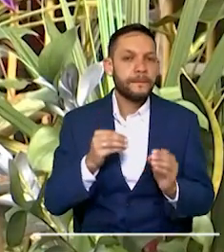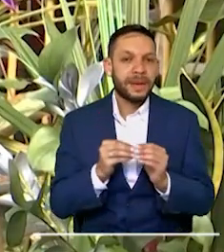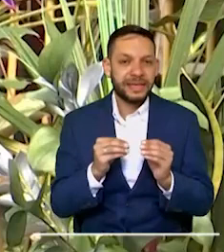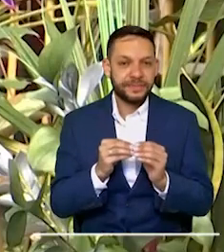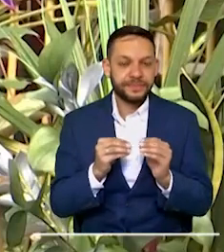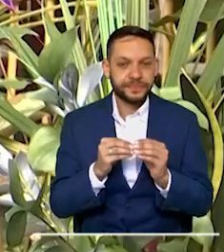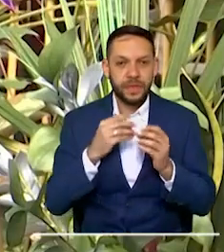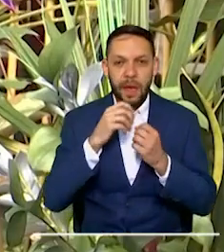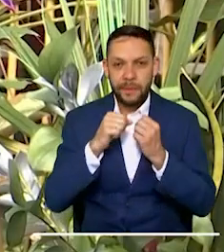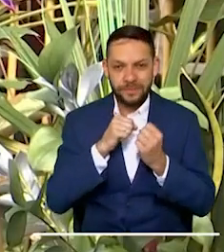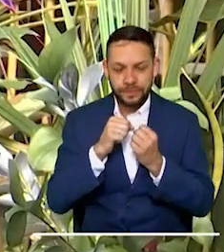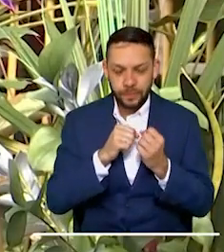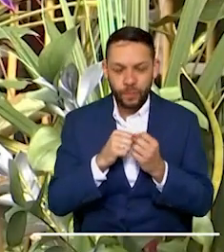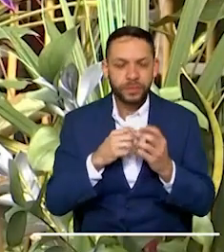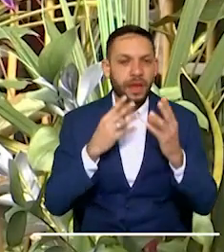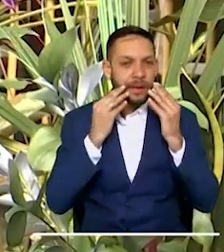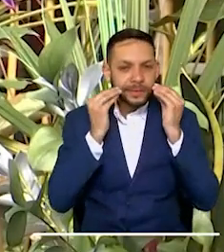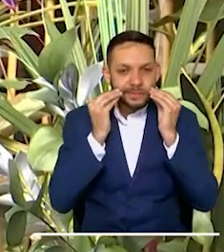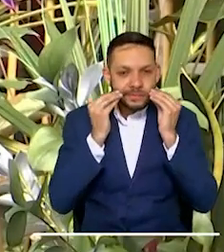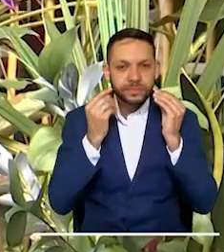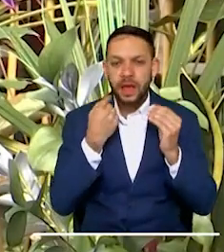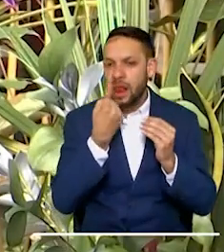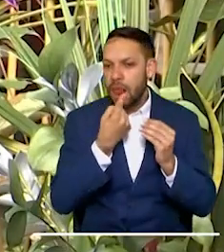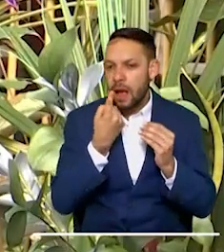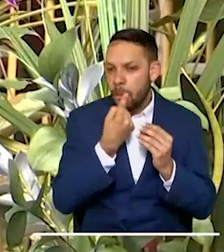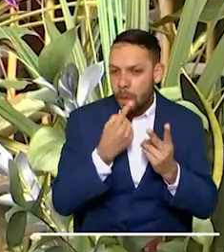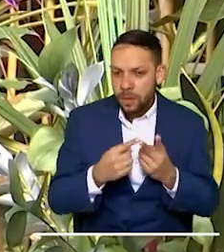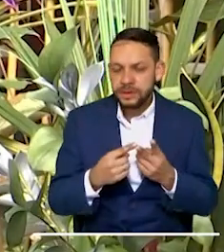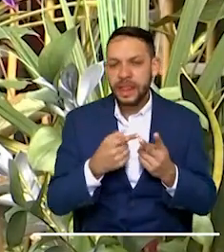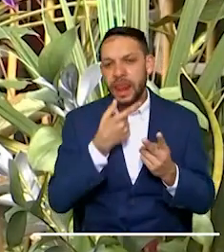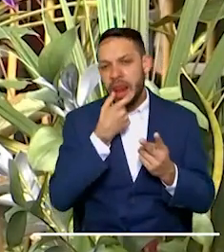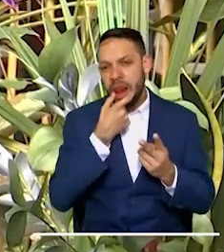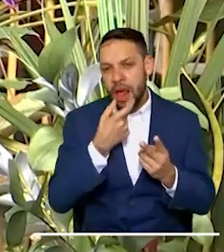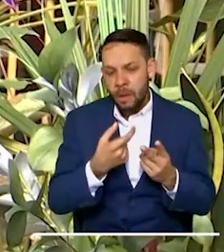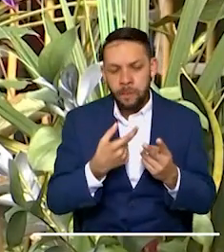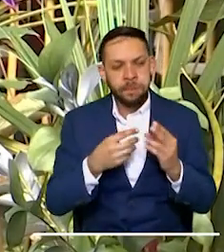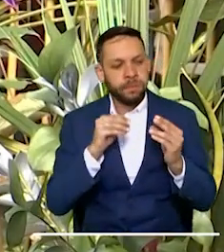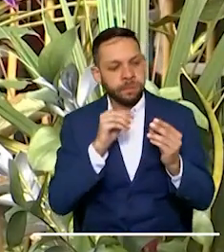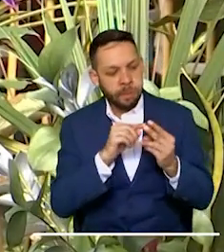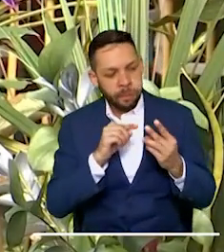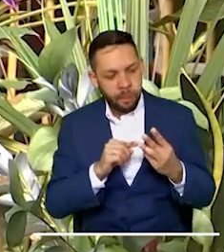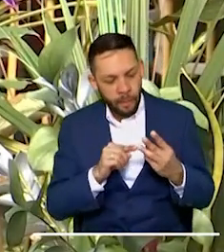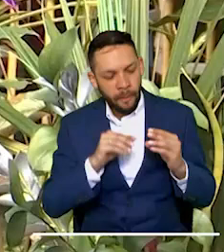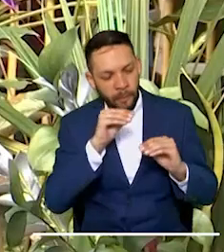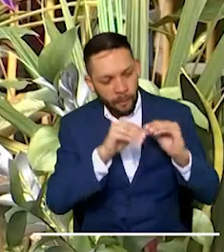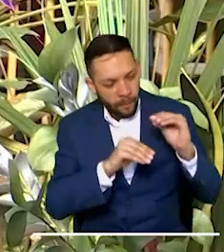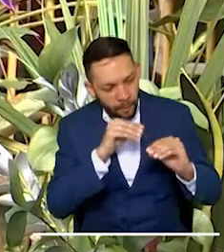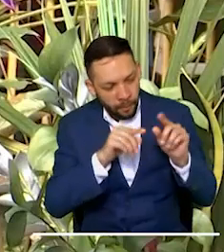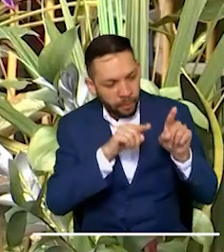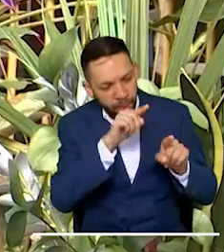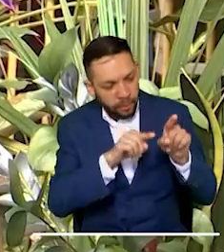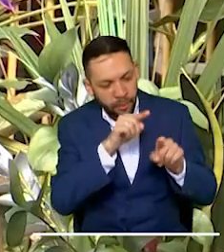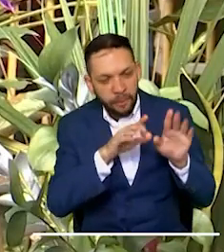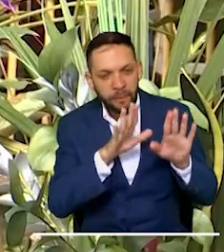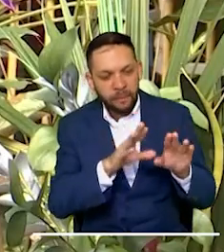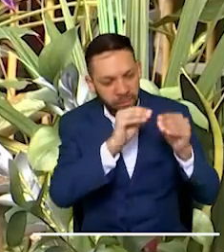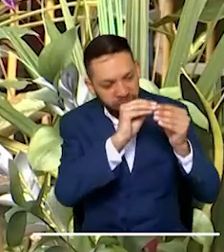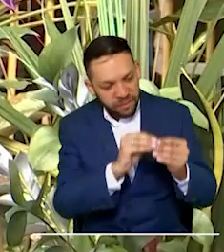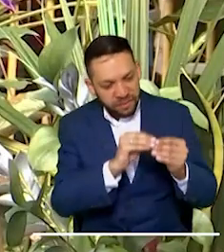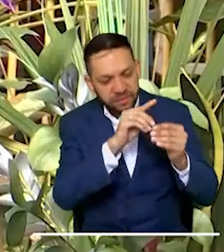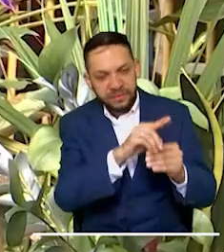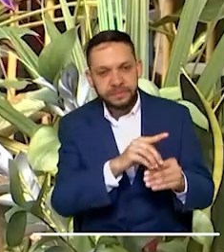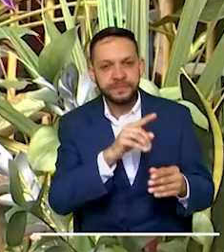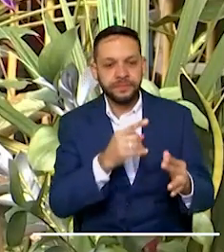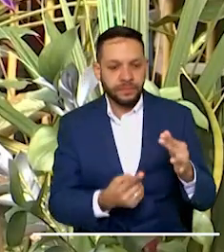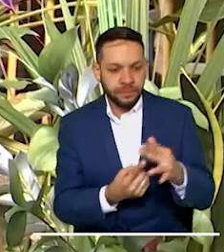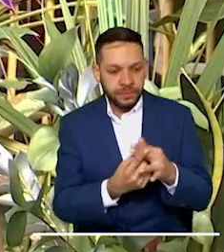las glándulas, las paratiroides, las glándulas sublinguales, donde muchas veces también se forman algunas masas, ¿sí? Y